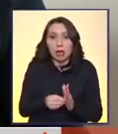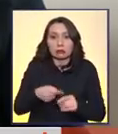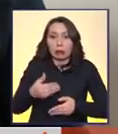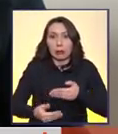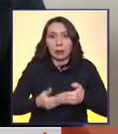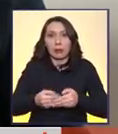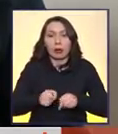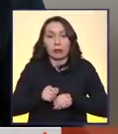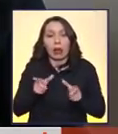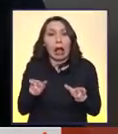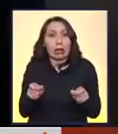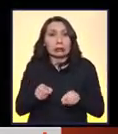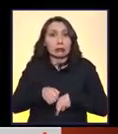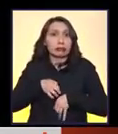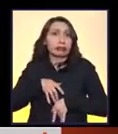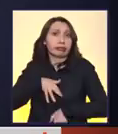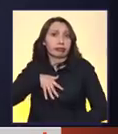esto.